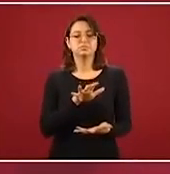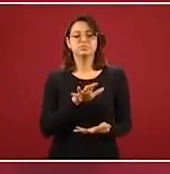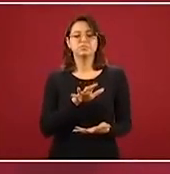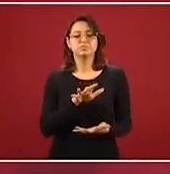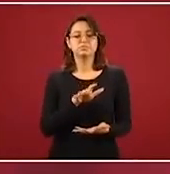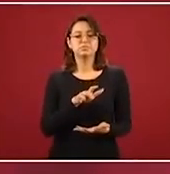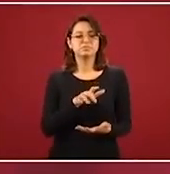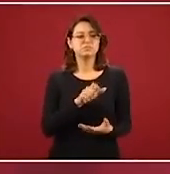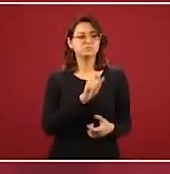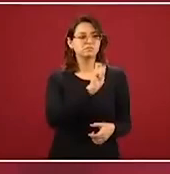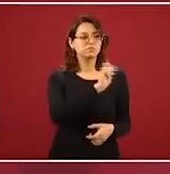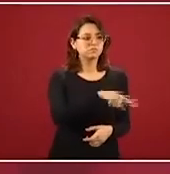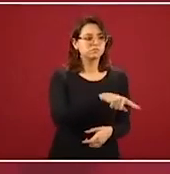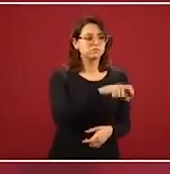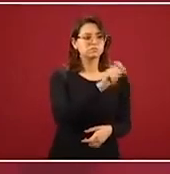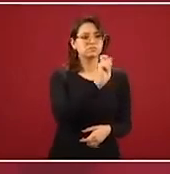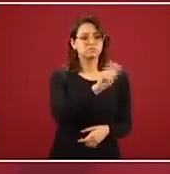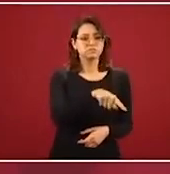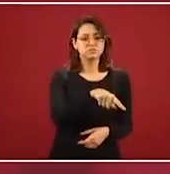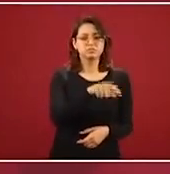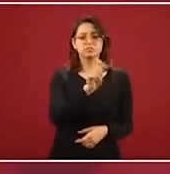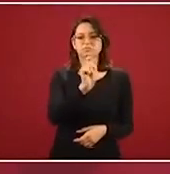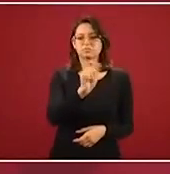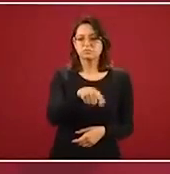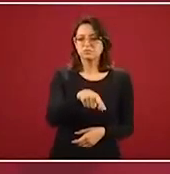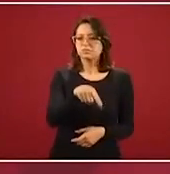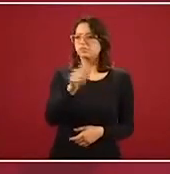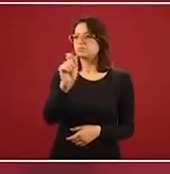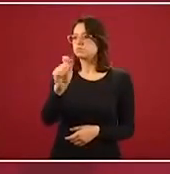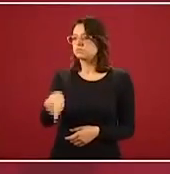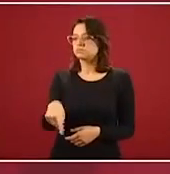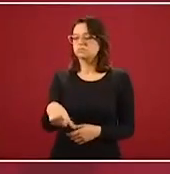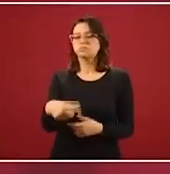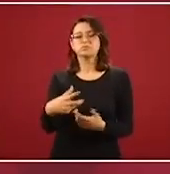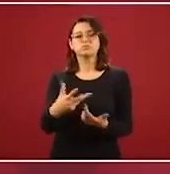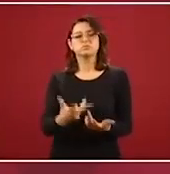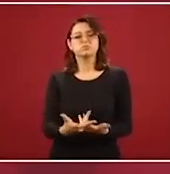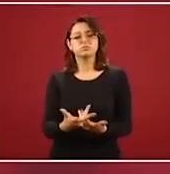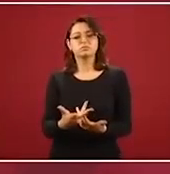coincide en que lo que más